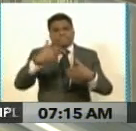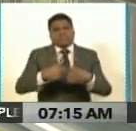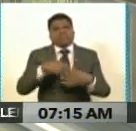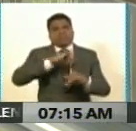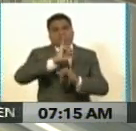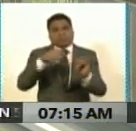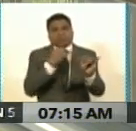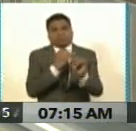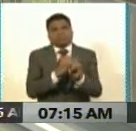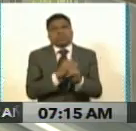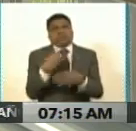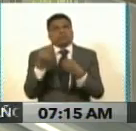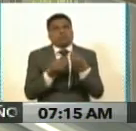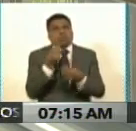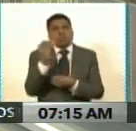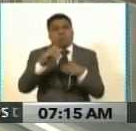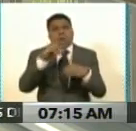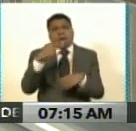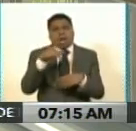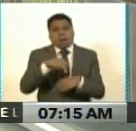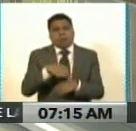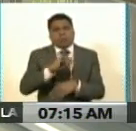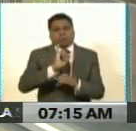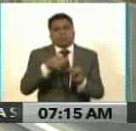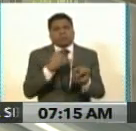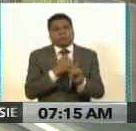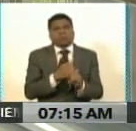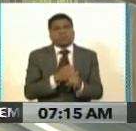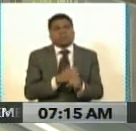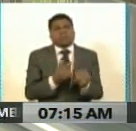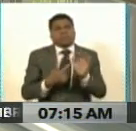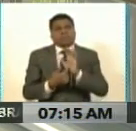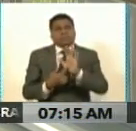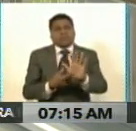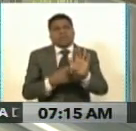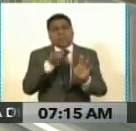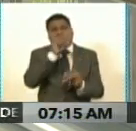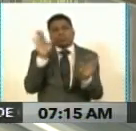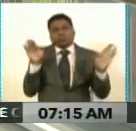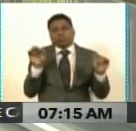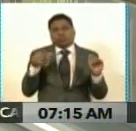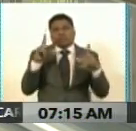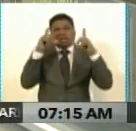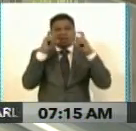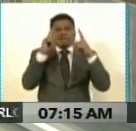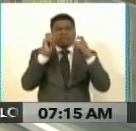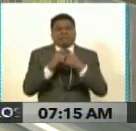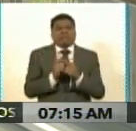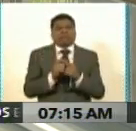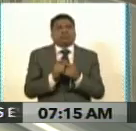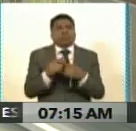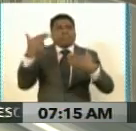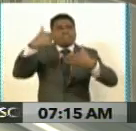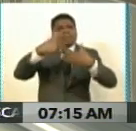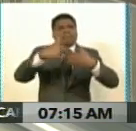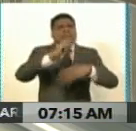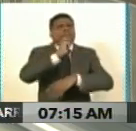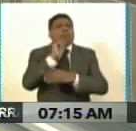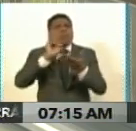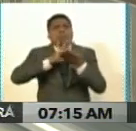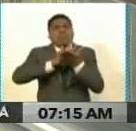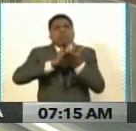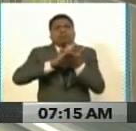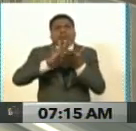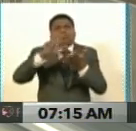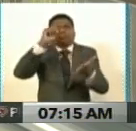internacional y cómo ha sido el mercado porque por allí habían publicado en el Twitter alguna fotografía de estas estaciones de servicio completamente inhóspita que estaban